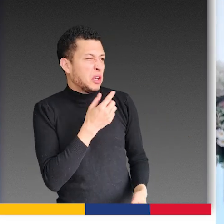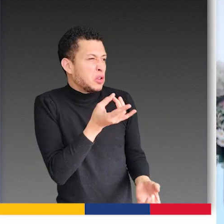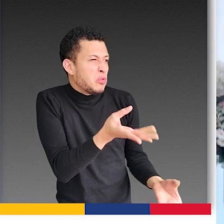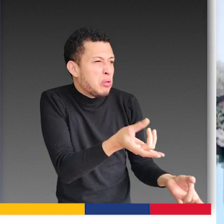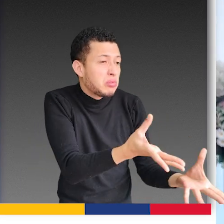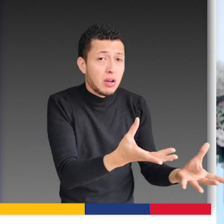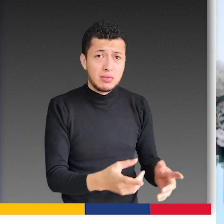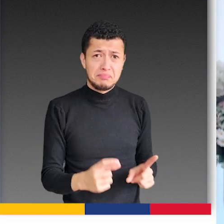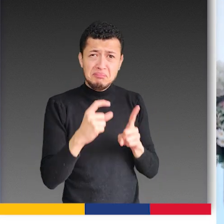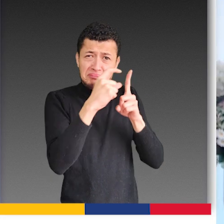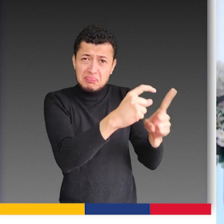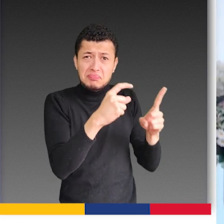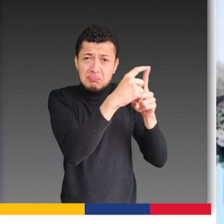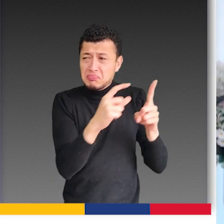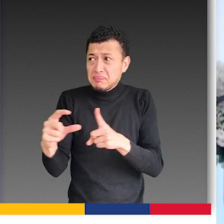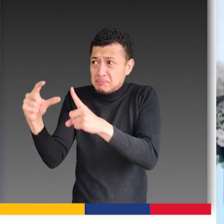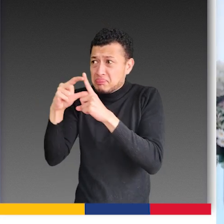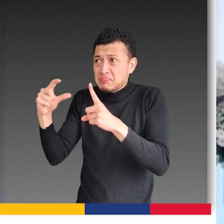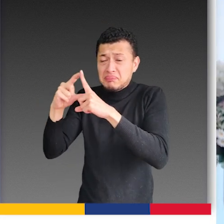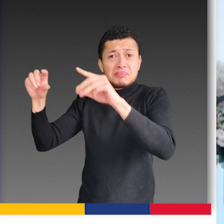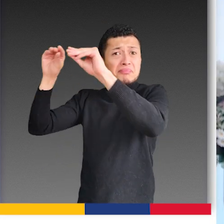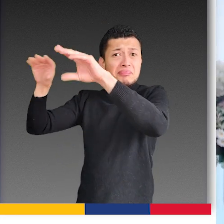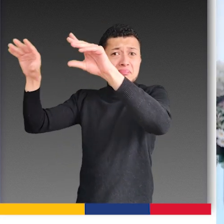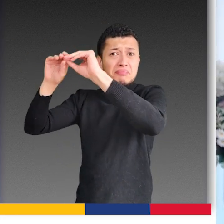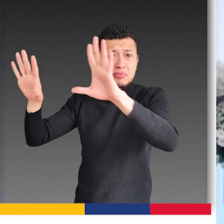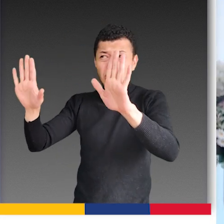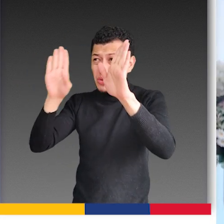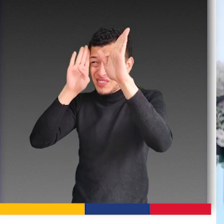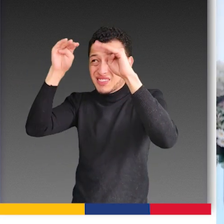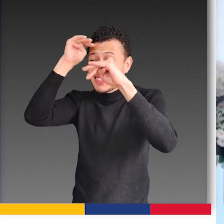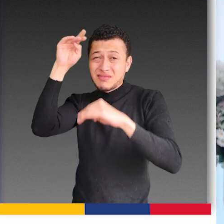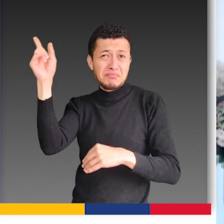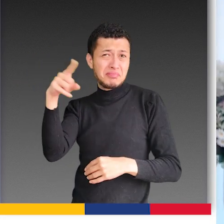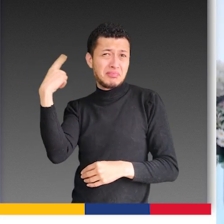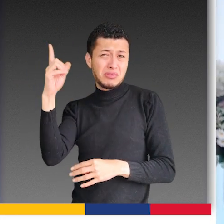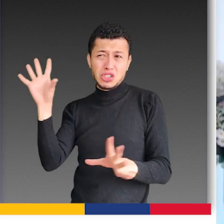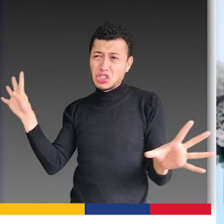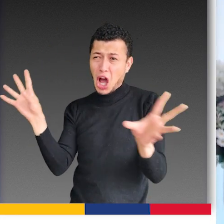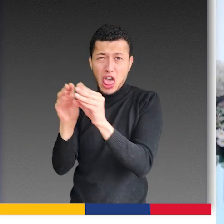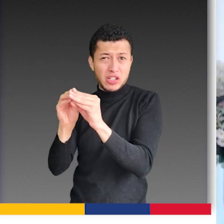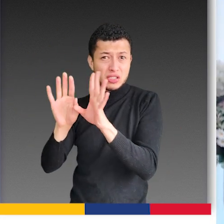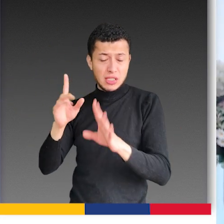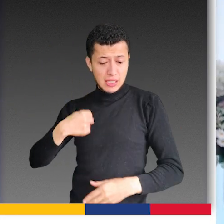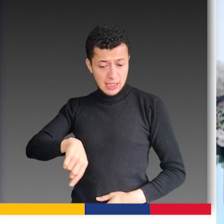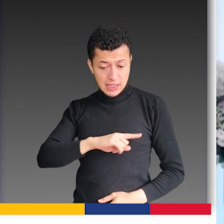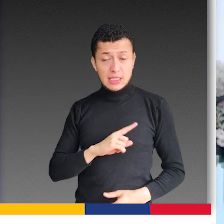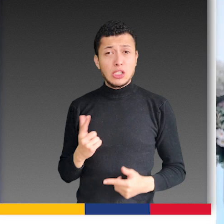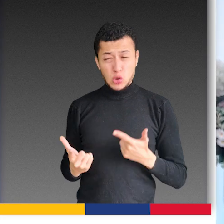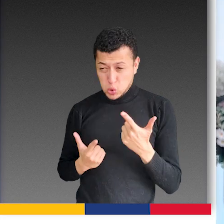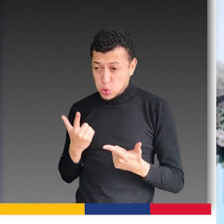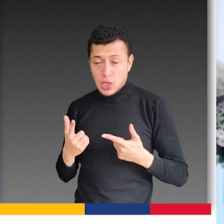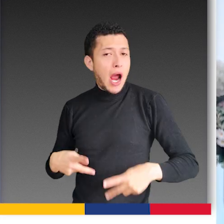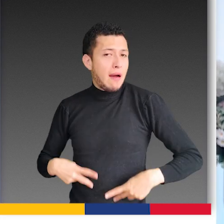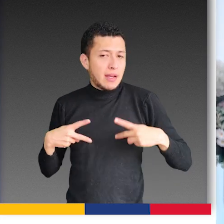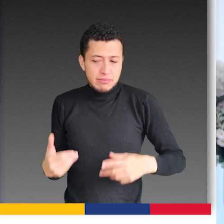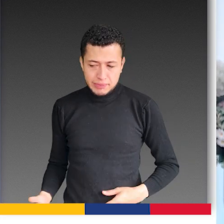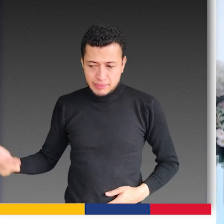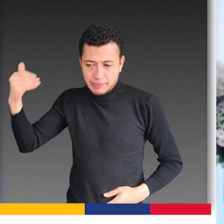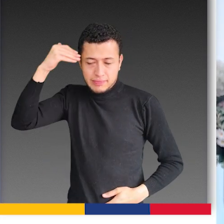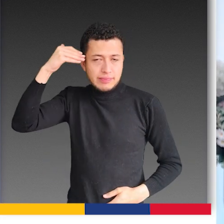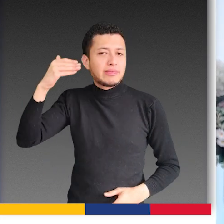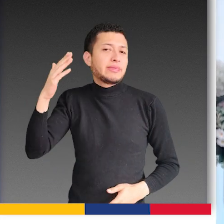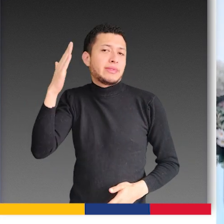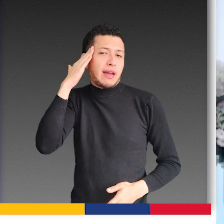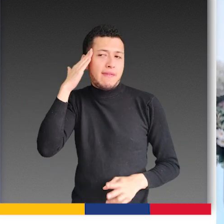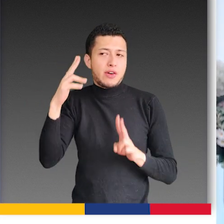incapaz, la inepta, la torpe, todos los adjetivos, todos los estereotipos